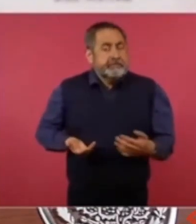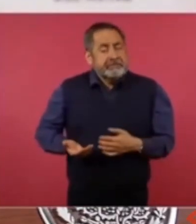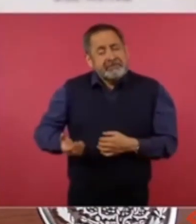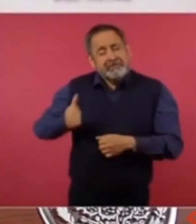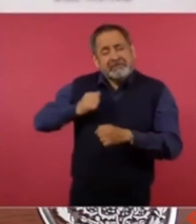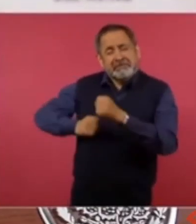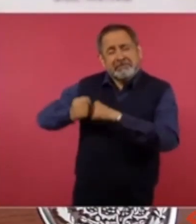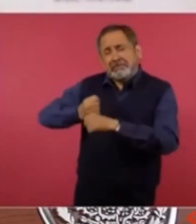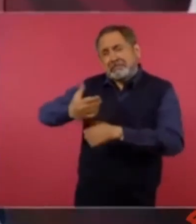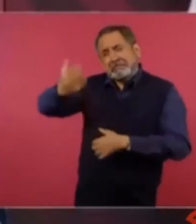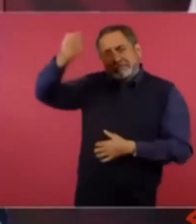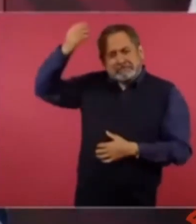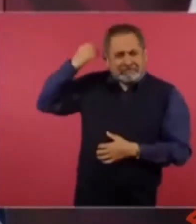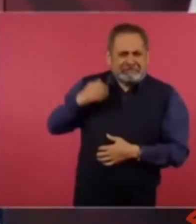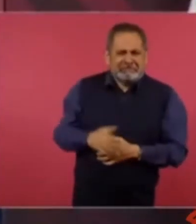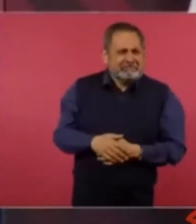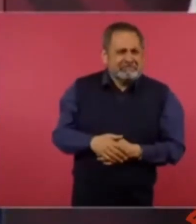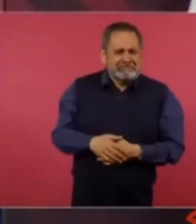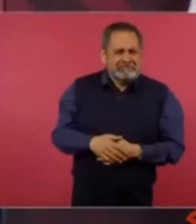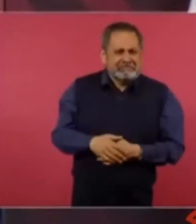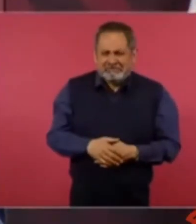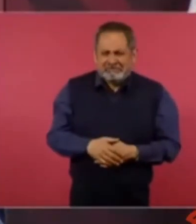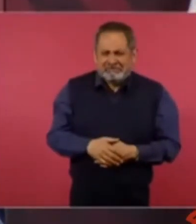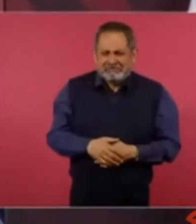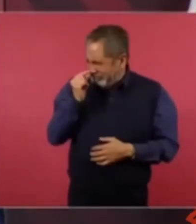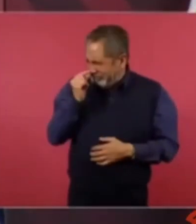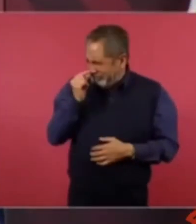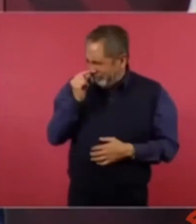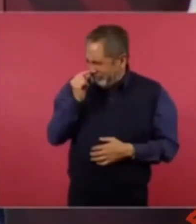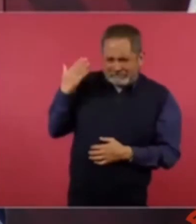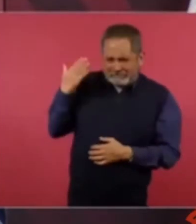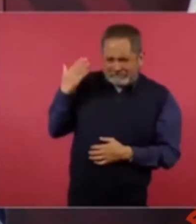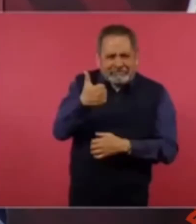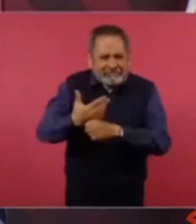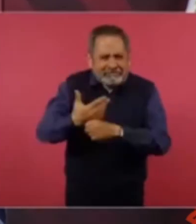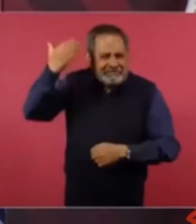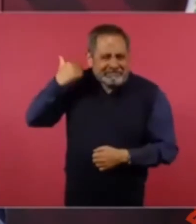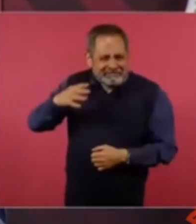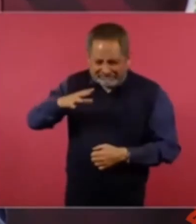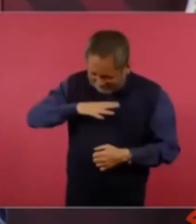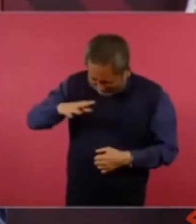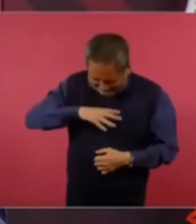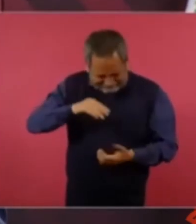siglo. Les estoy hablando de hace 6 años.